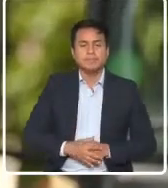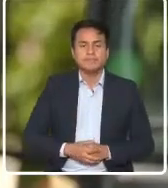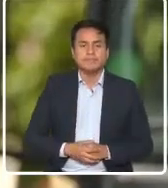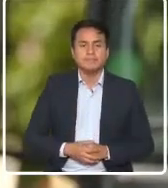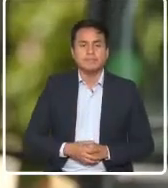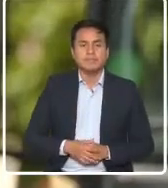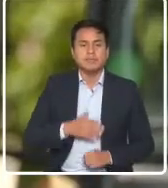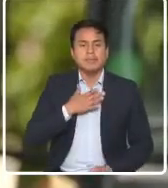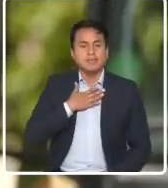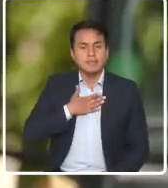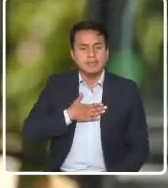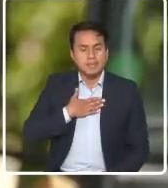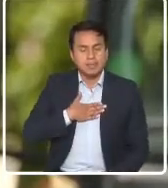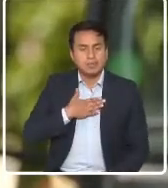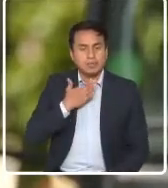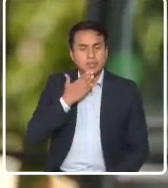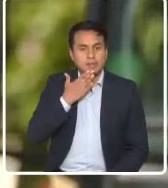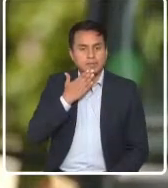quiero